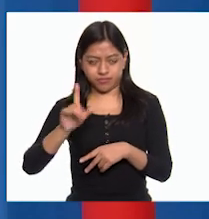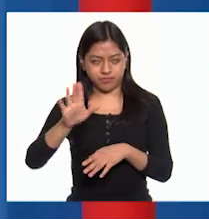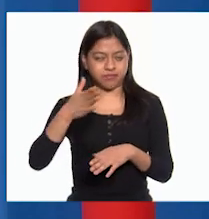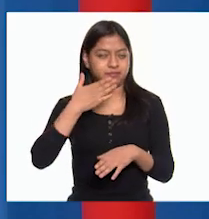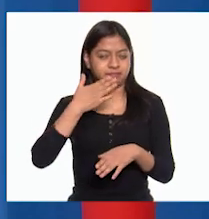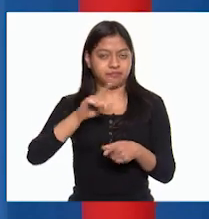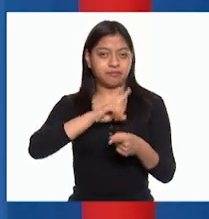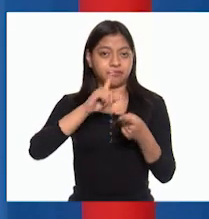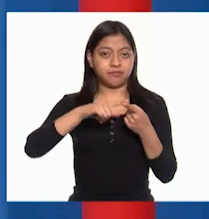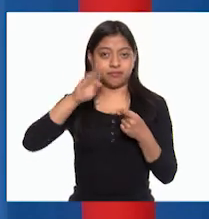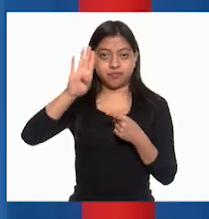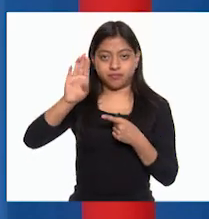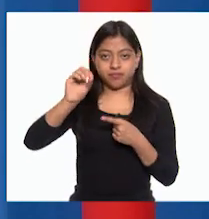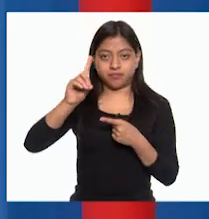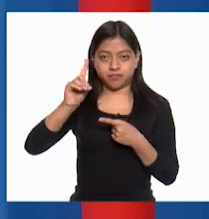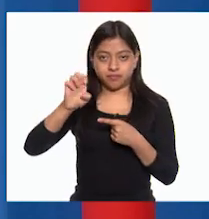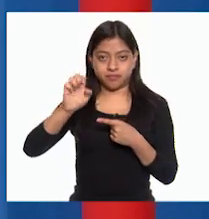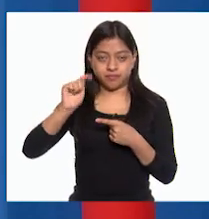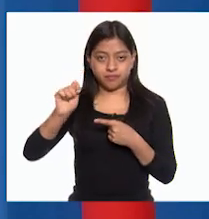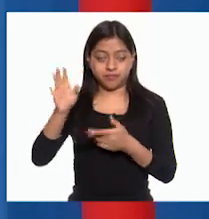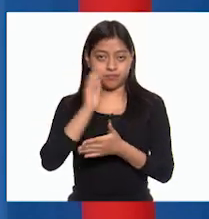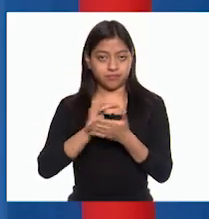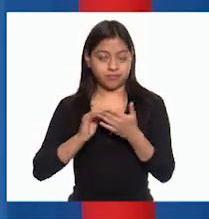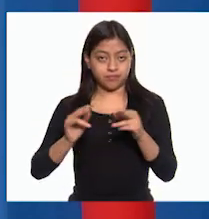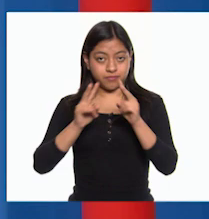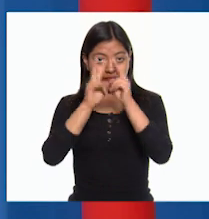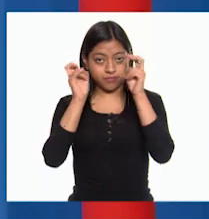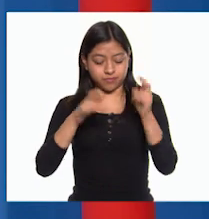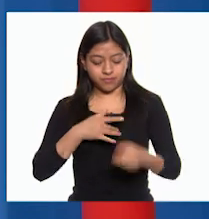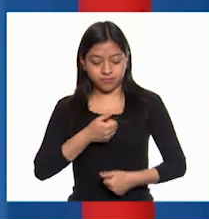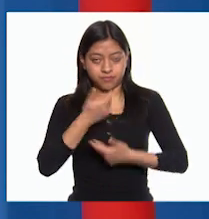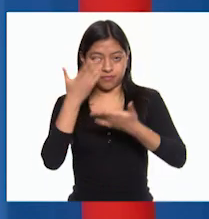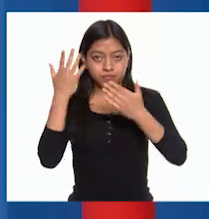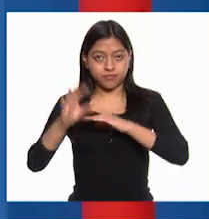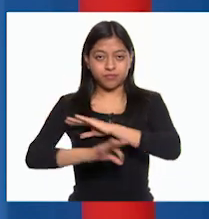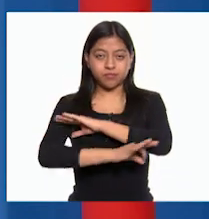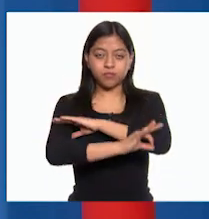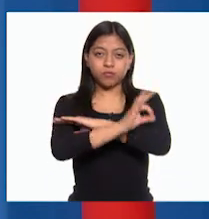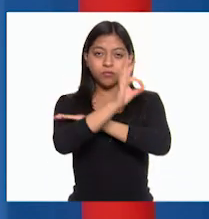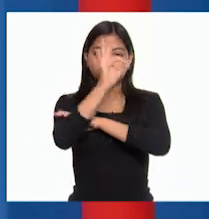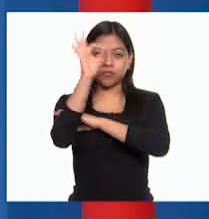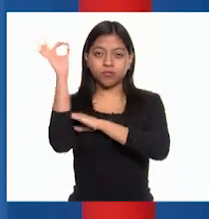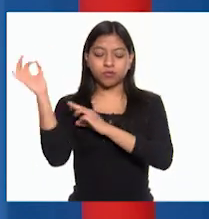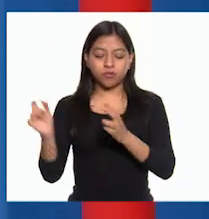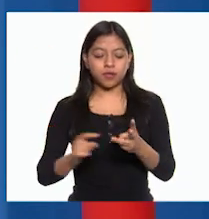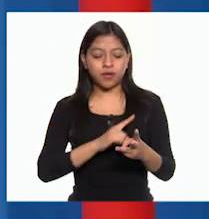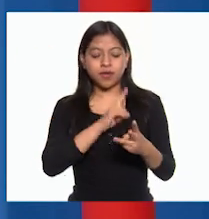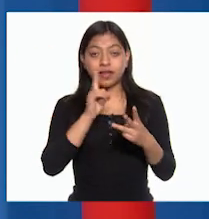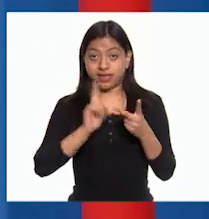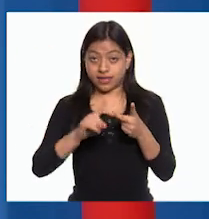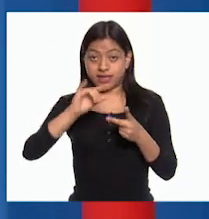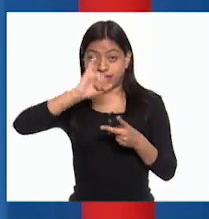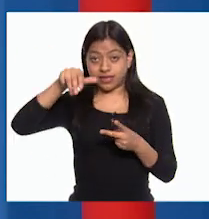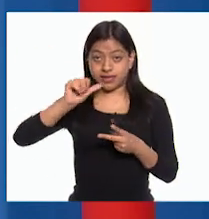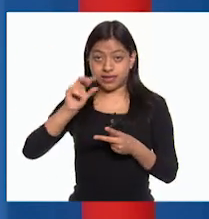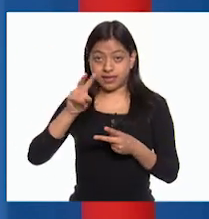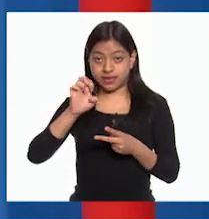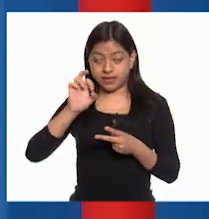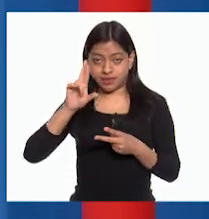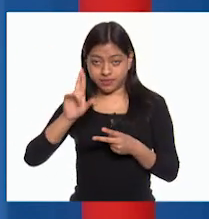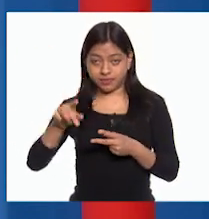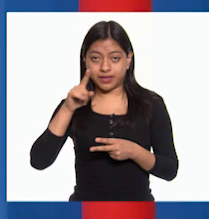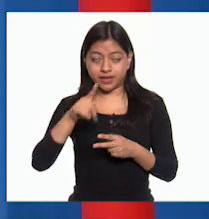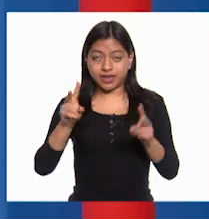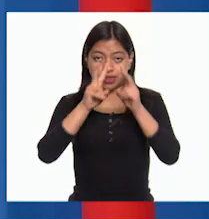Jaime Torres Bodet leímos el poema Amanecer y de Javier Villaurrutia hace 2 sesiones